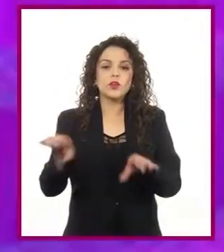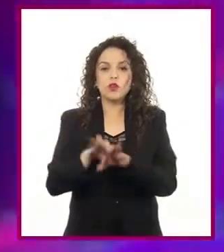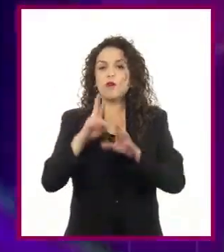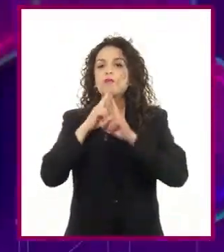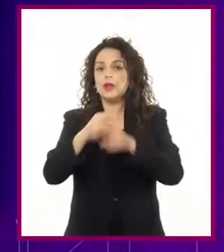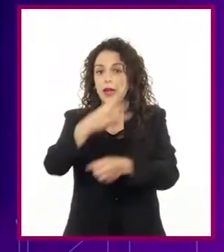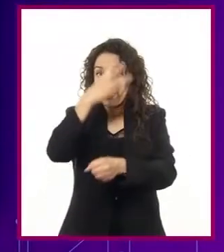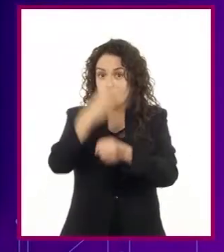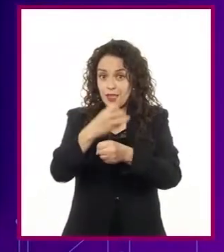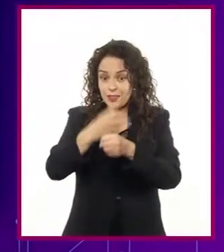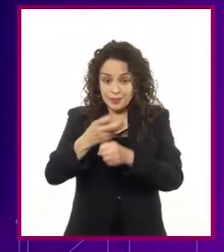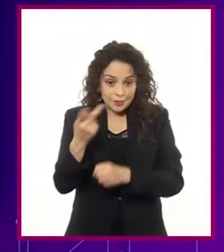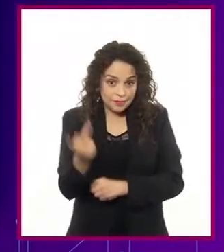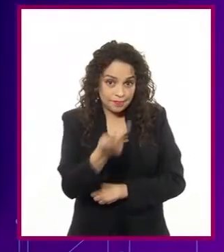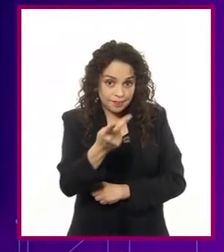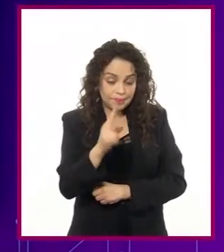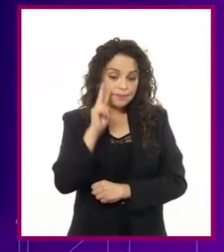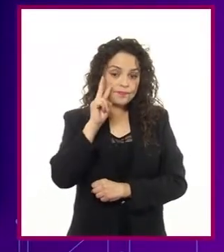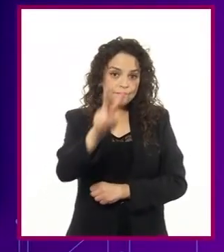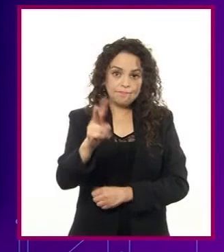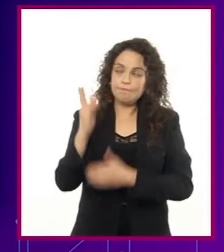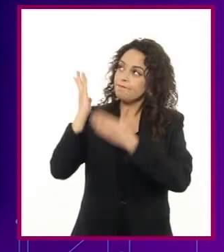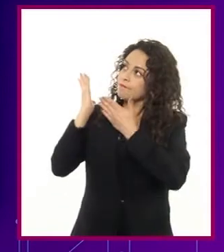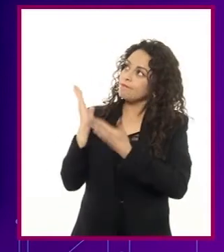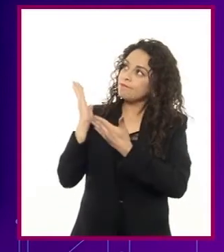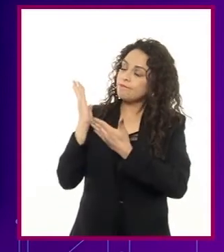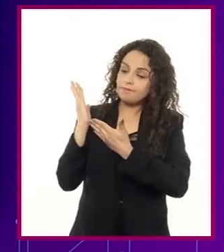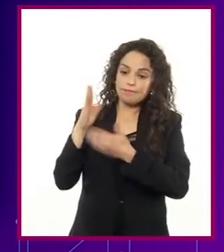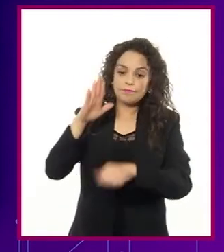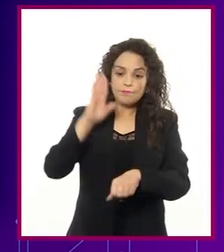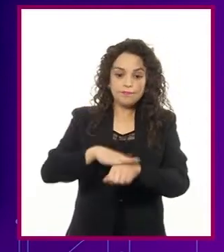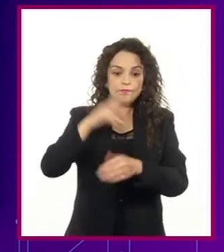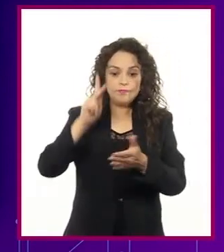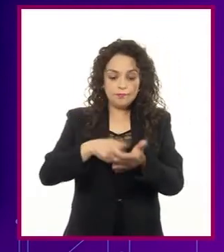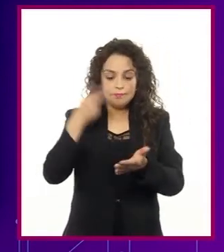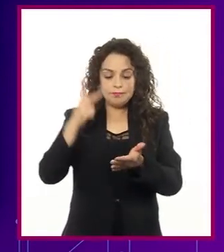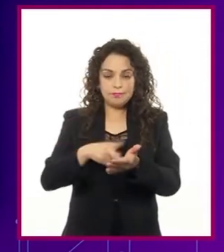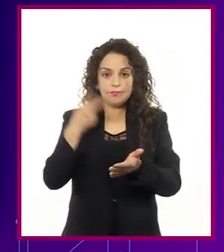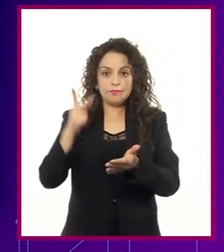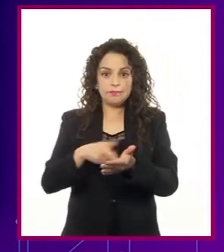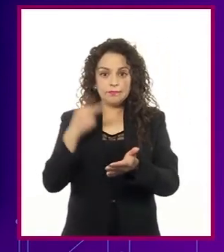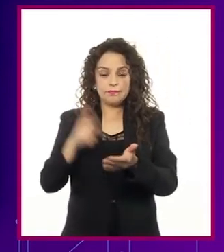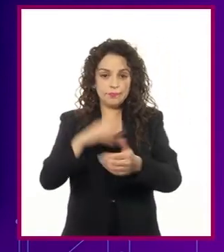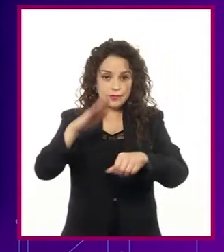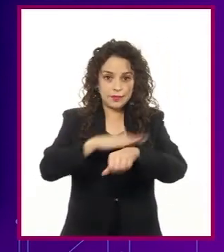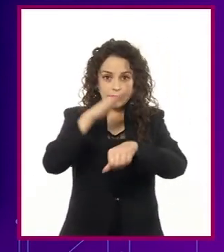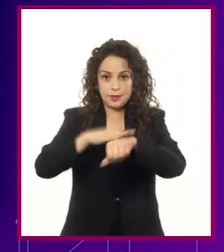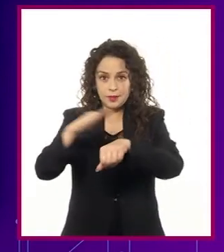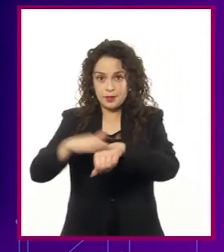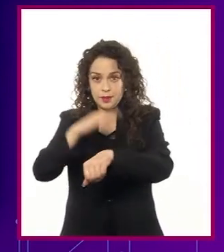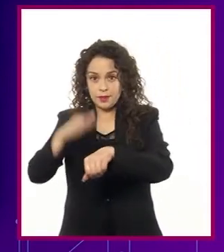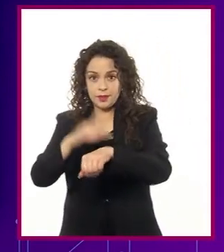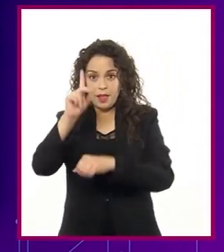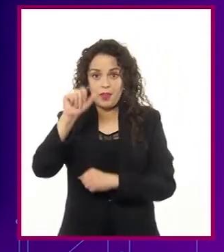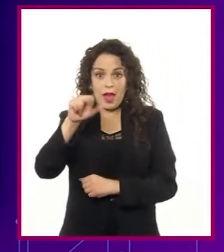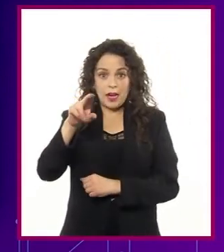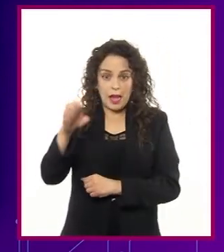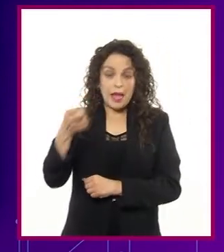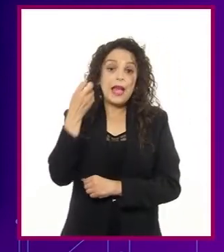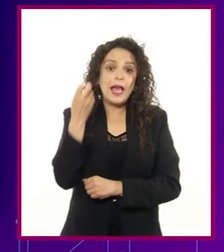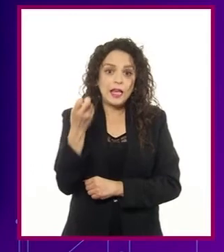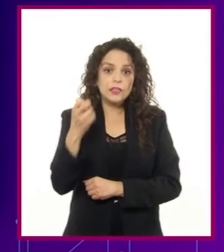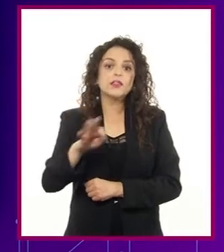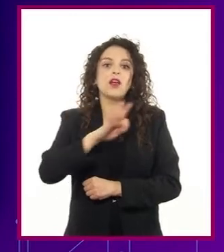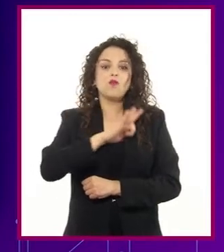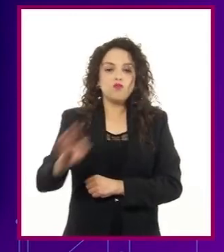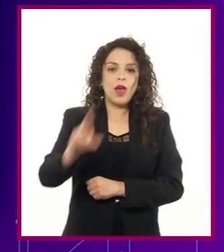se debe determinar la calificación que más veces obtuvo Danae. Para conseguirlo, podemos organizar